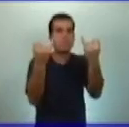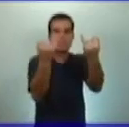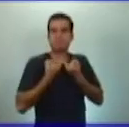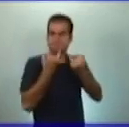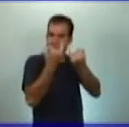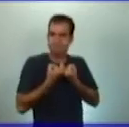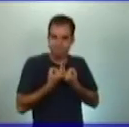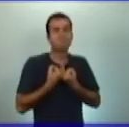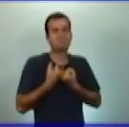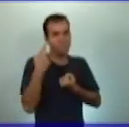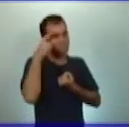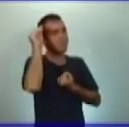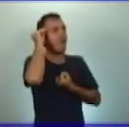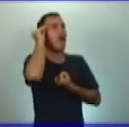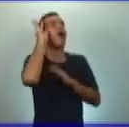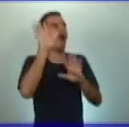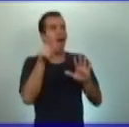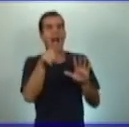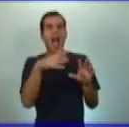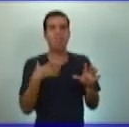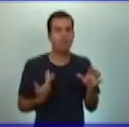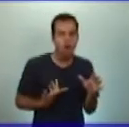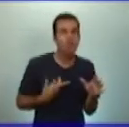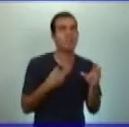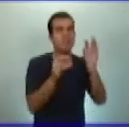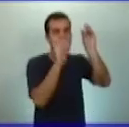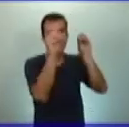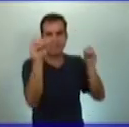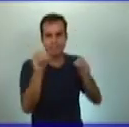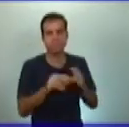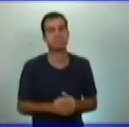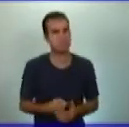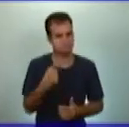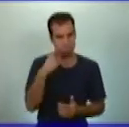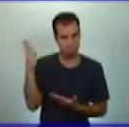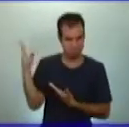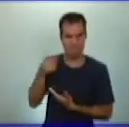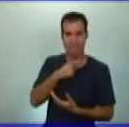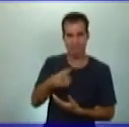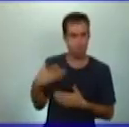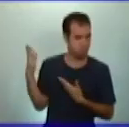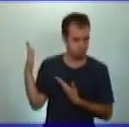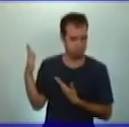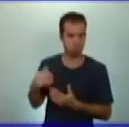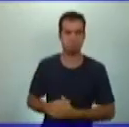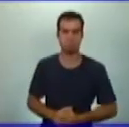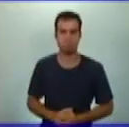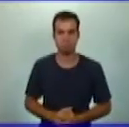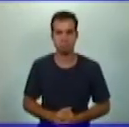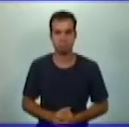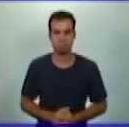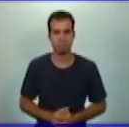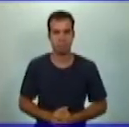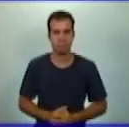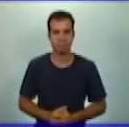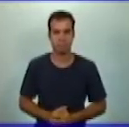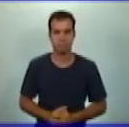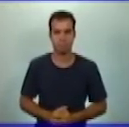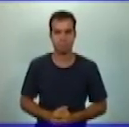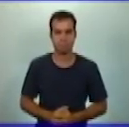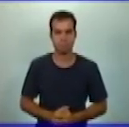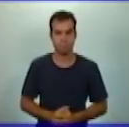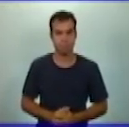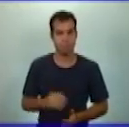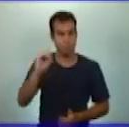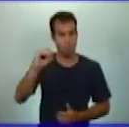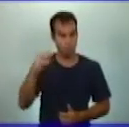información acerca de los átomos de los elementos. Veamos un ejemplo. Continuamos con la distribución electrónica del átomo de